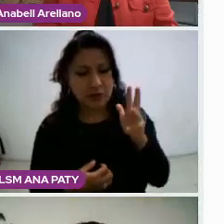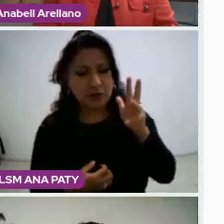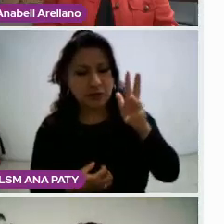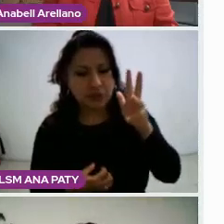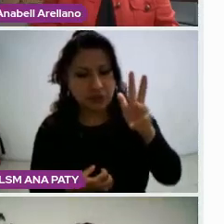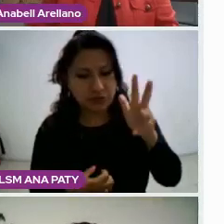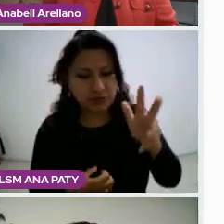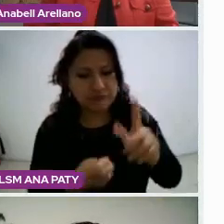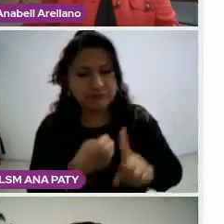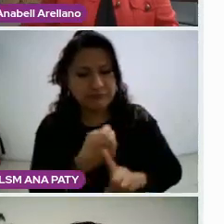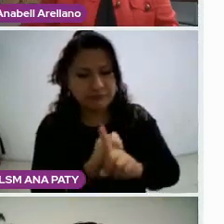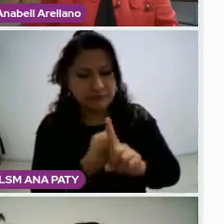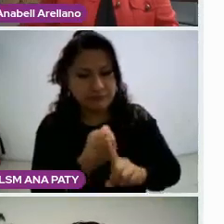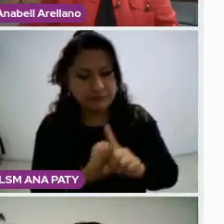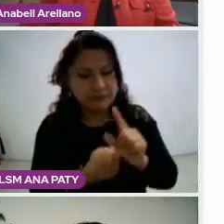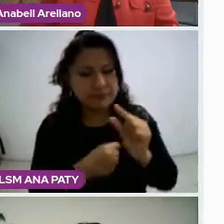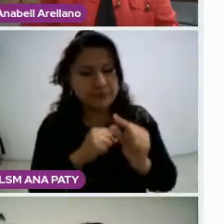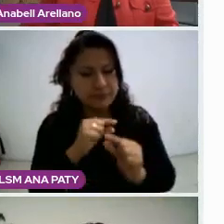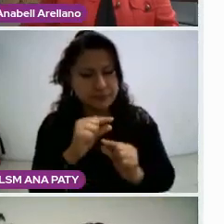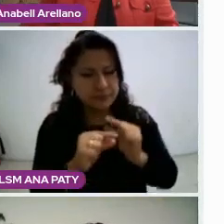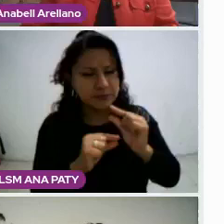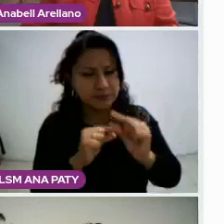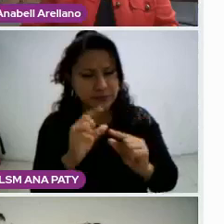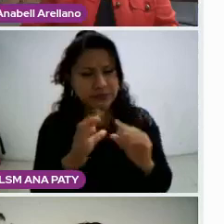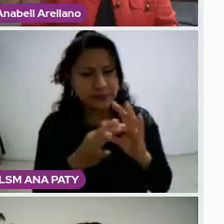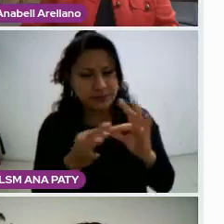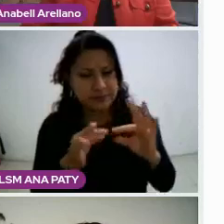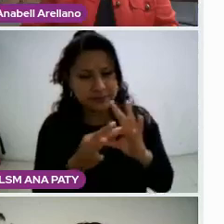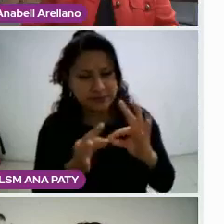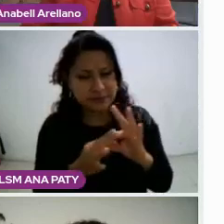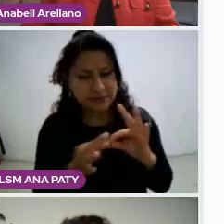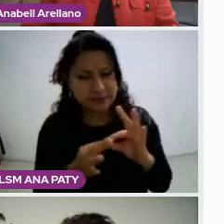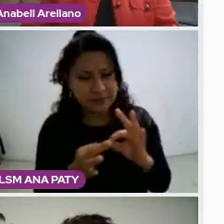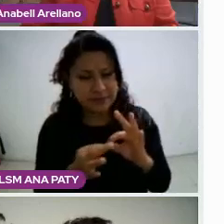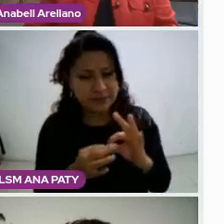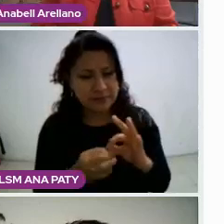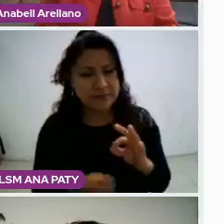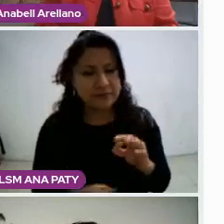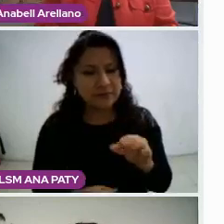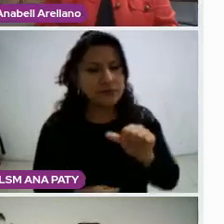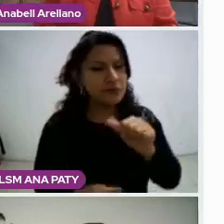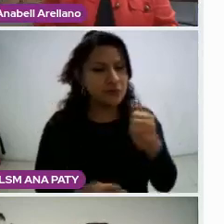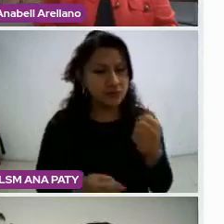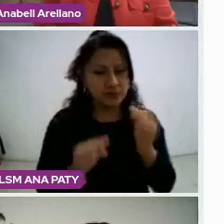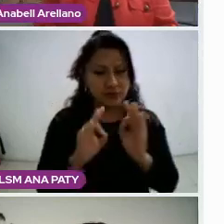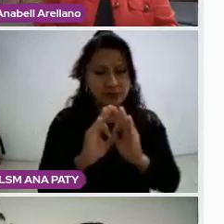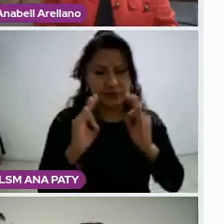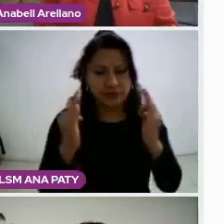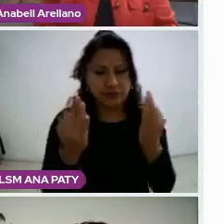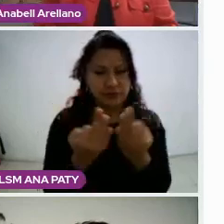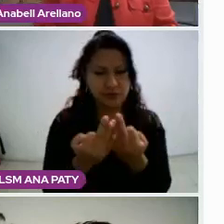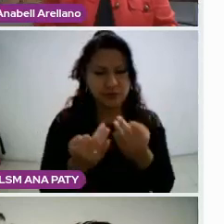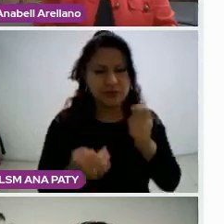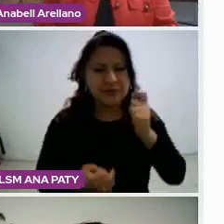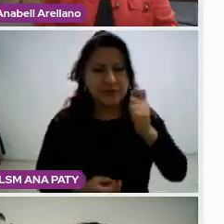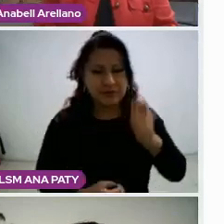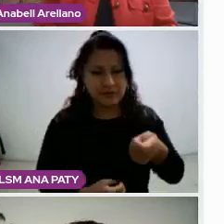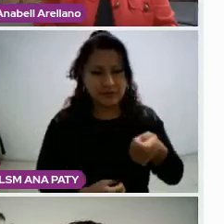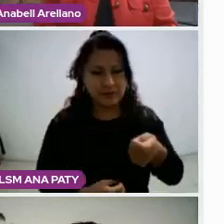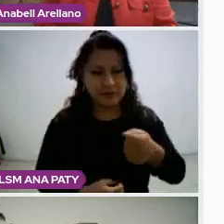¿no? Nuevamente, otra forma de describirlo es una pobreza en la expresión